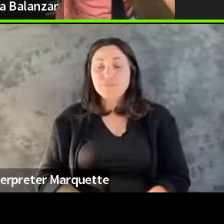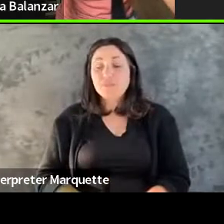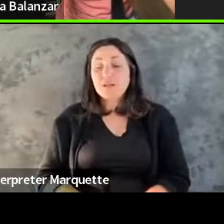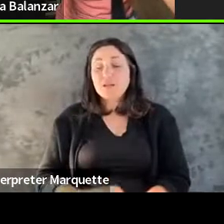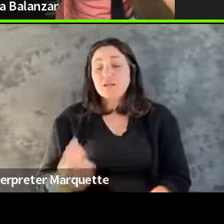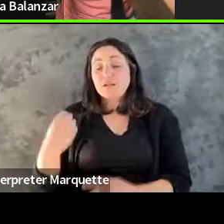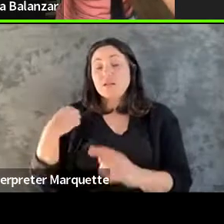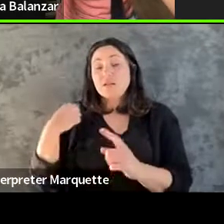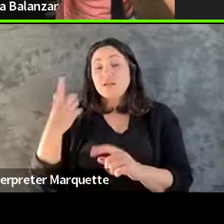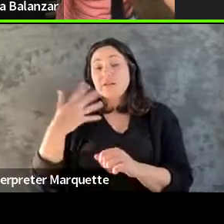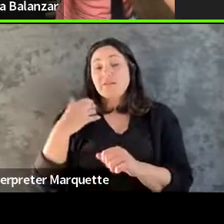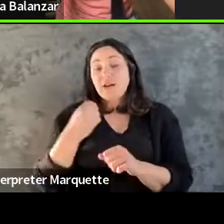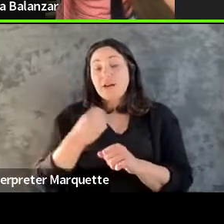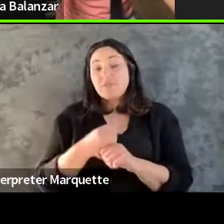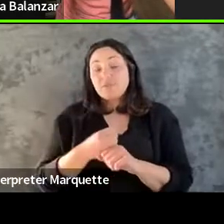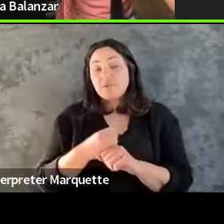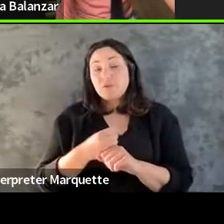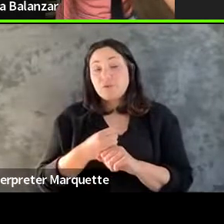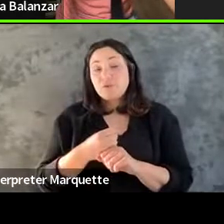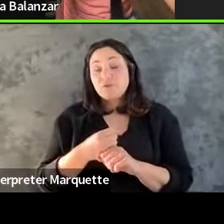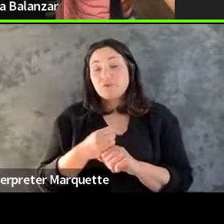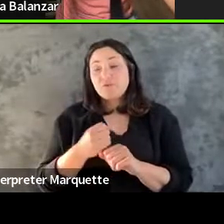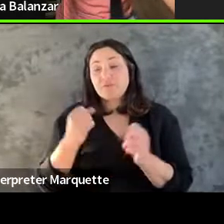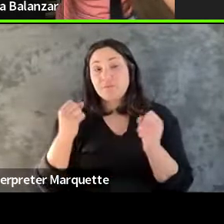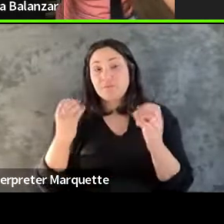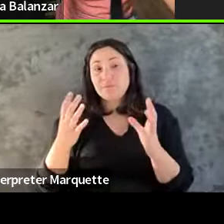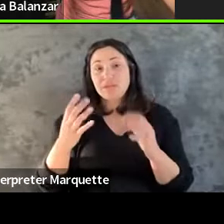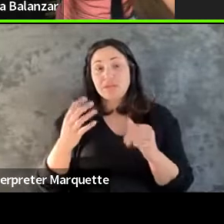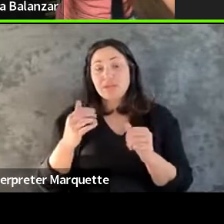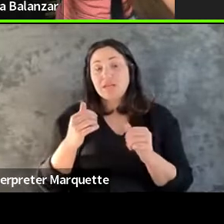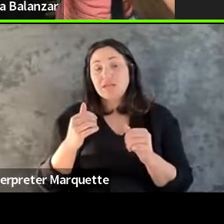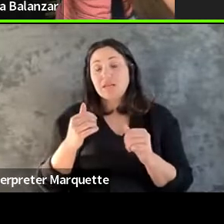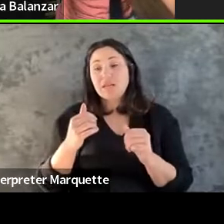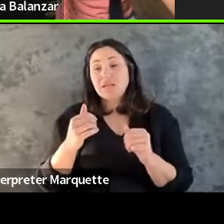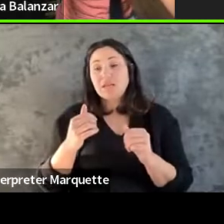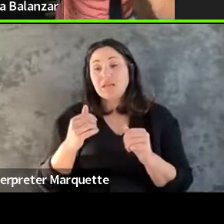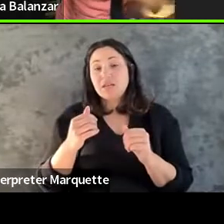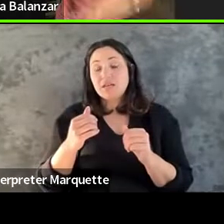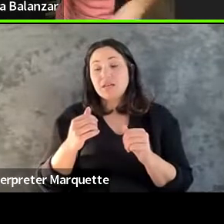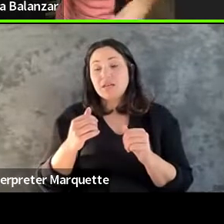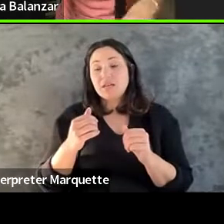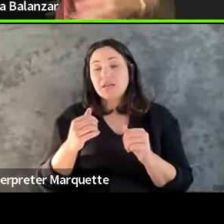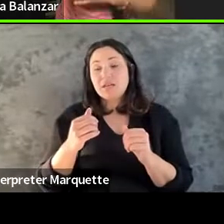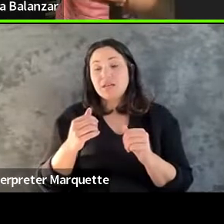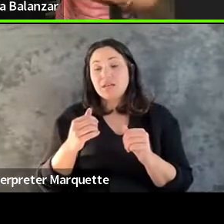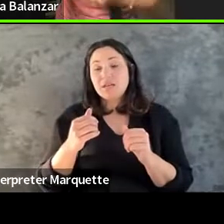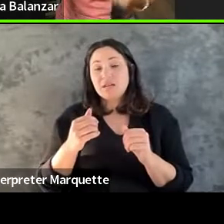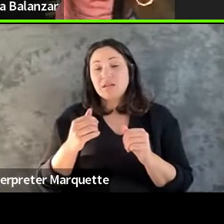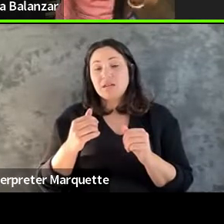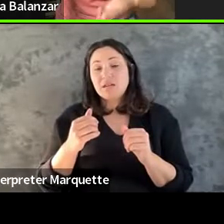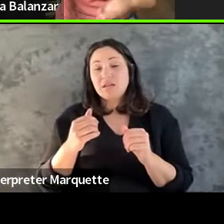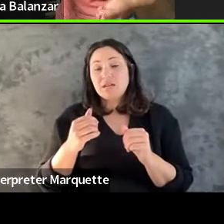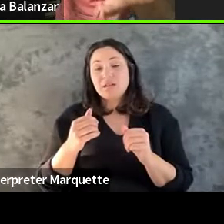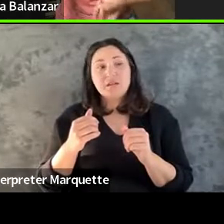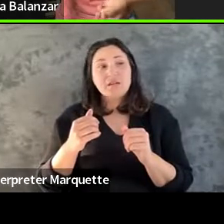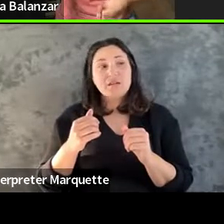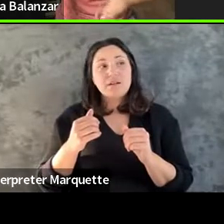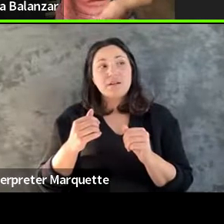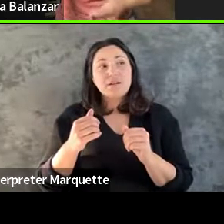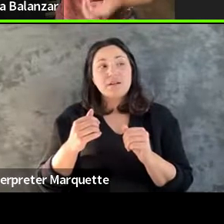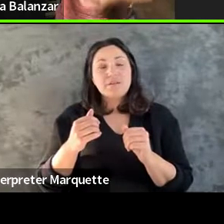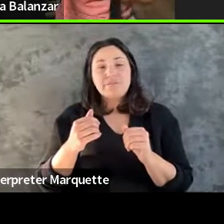han sufrido de comentarios un poco desagradables, y me gustaría saber cómo